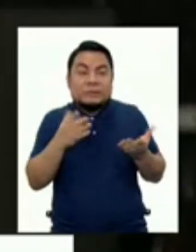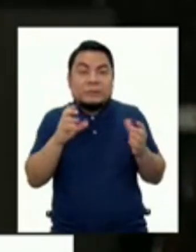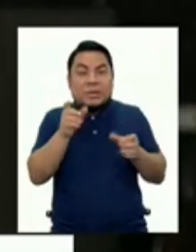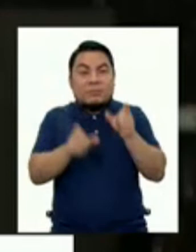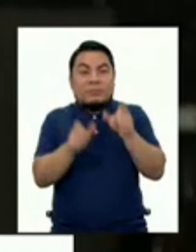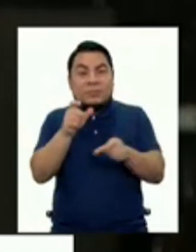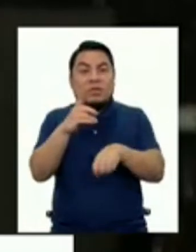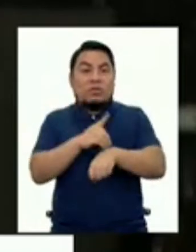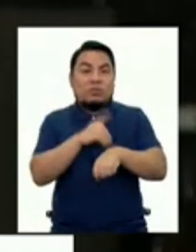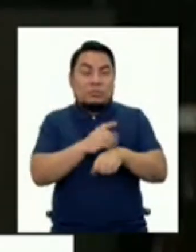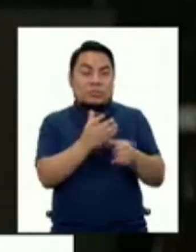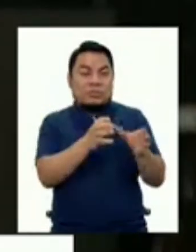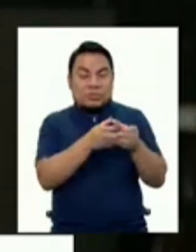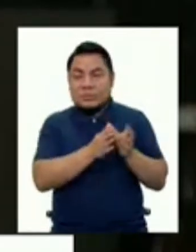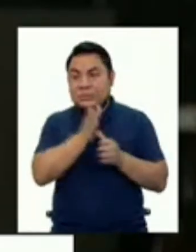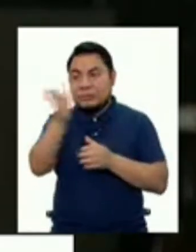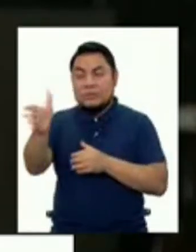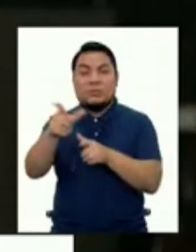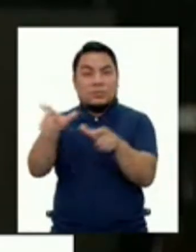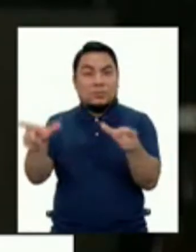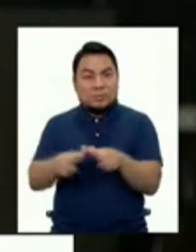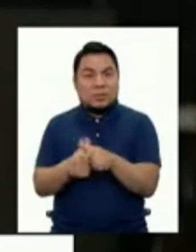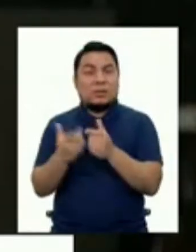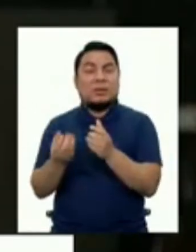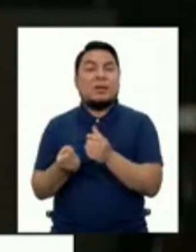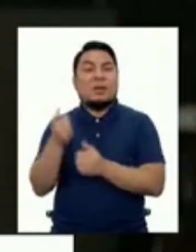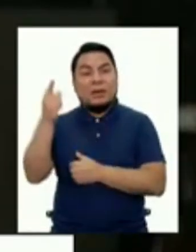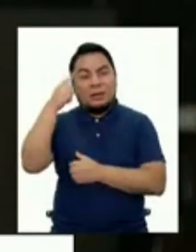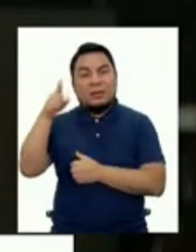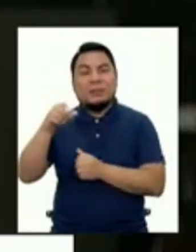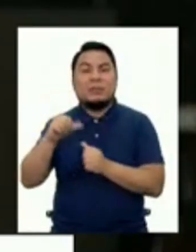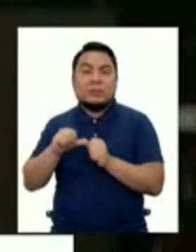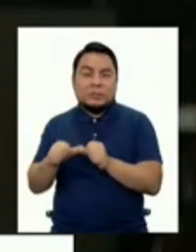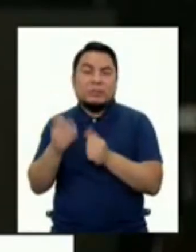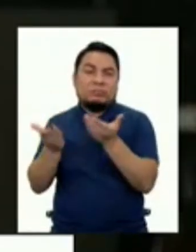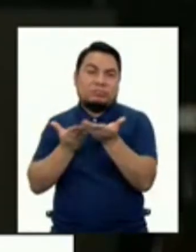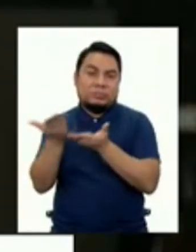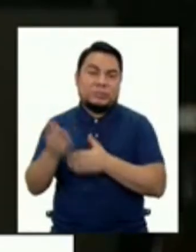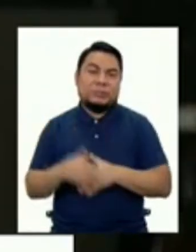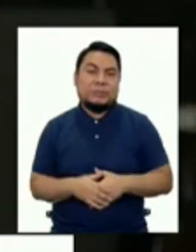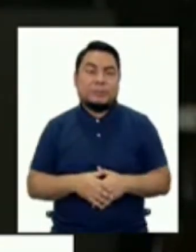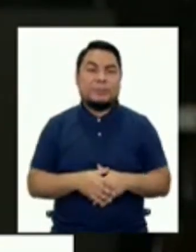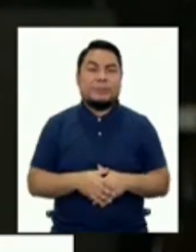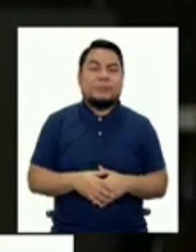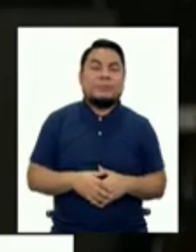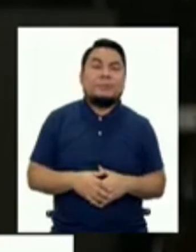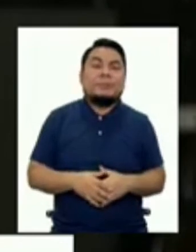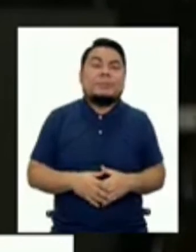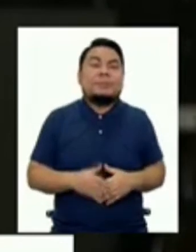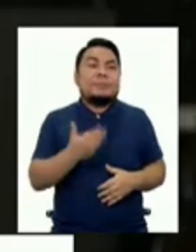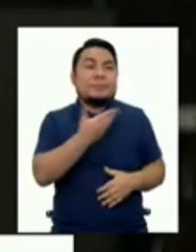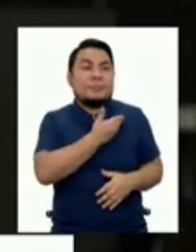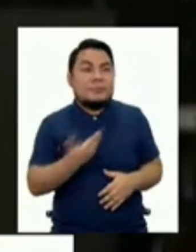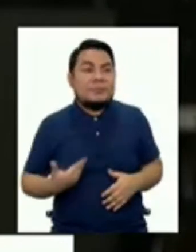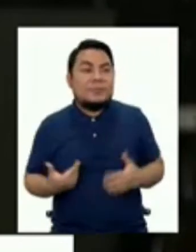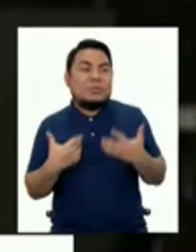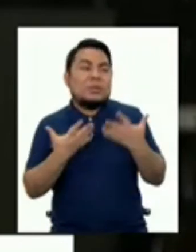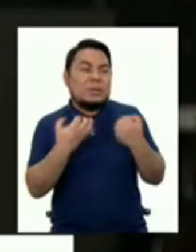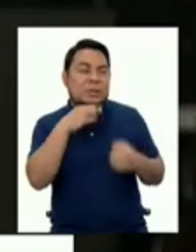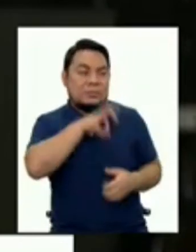recursos humanos en esa ciudad que podría afectar la continuidad de los servicios. Señor presidente, quisiera